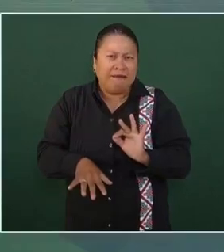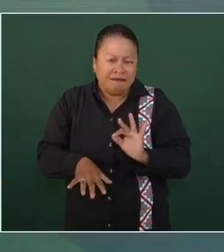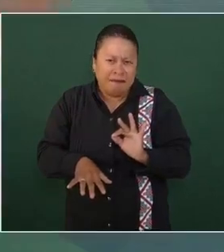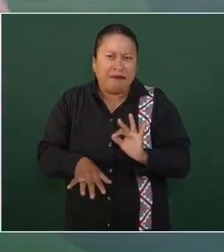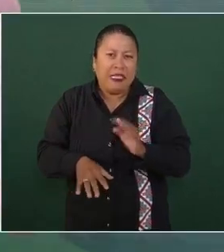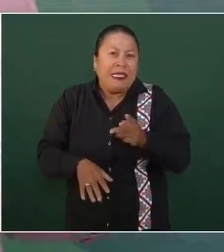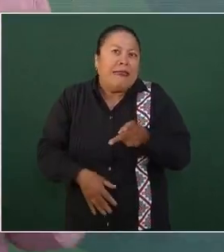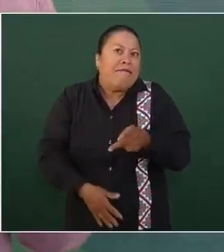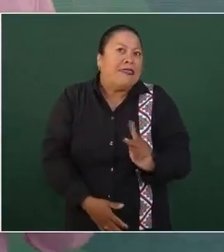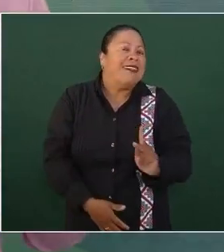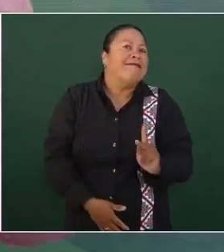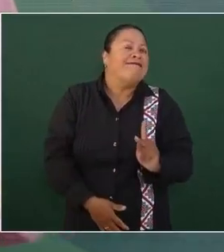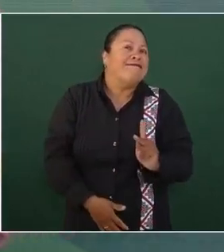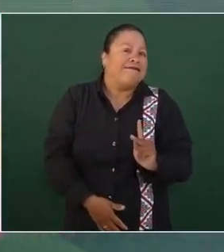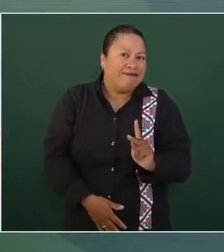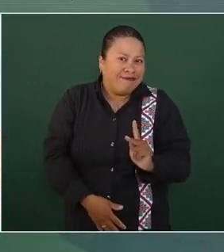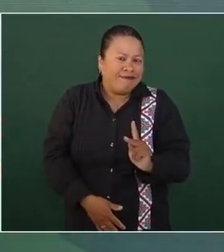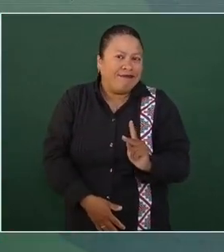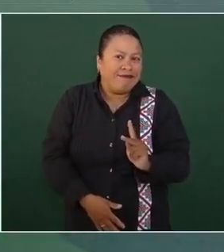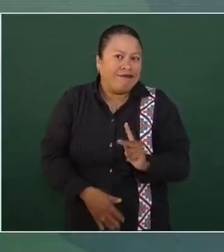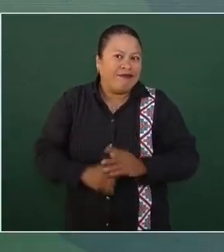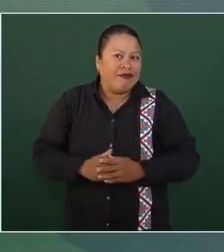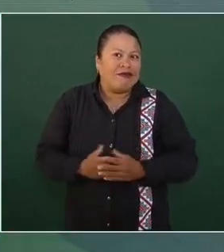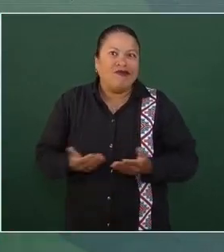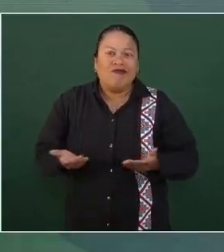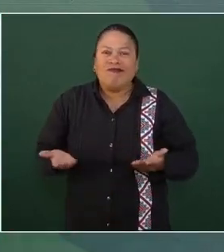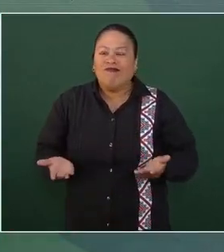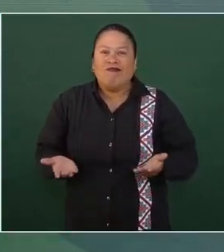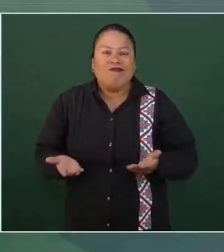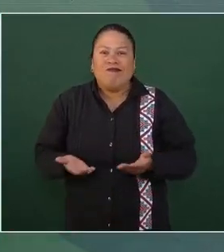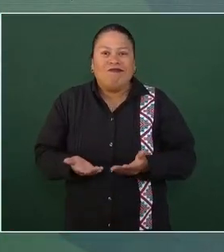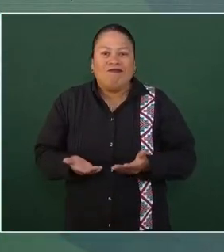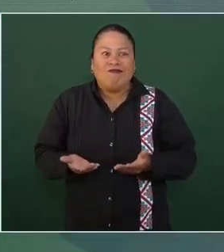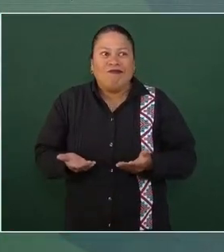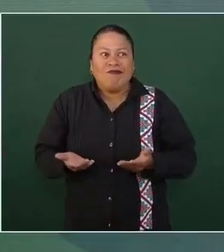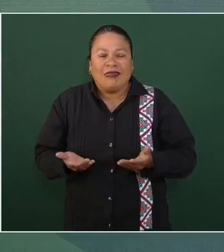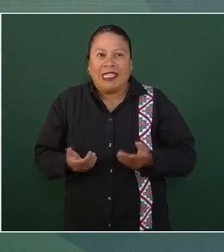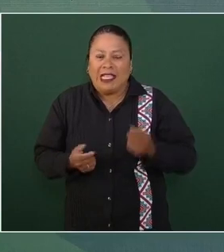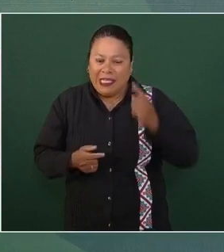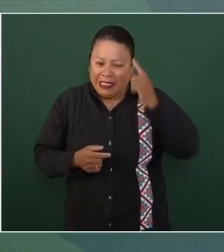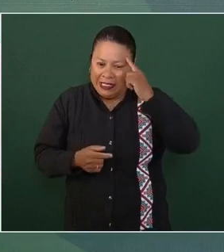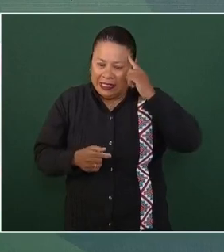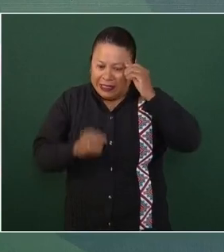pero no entendió